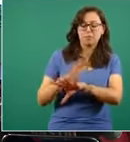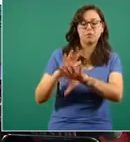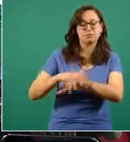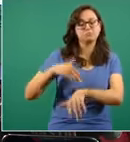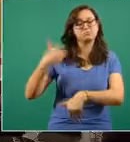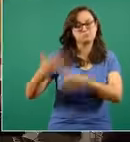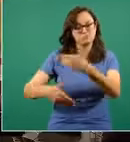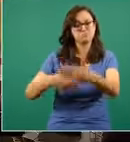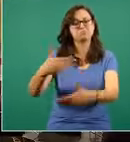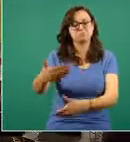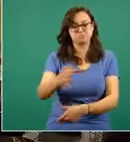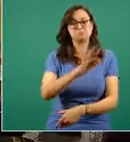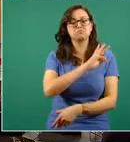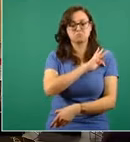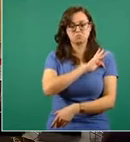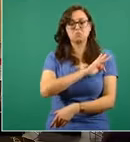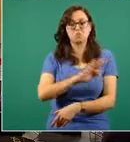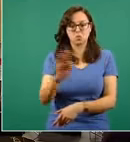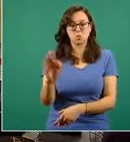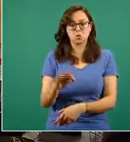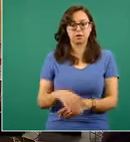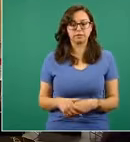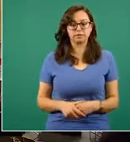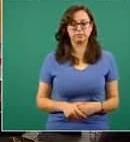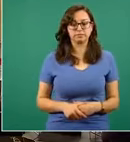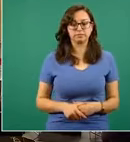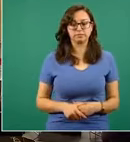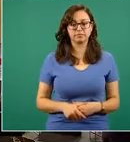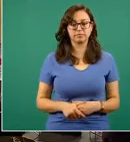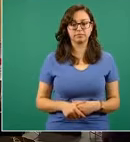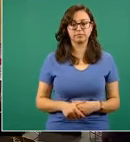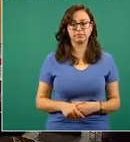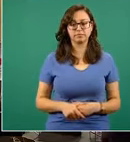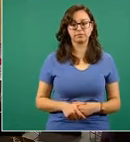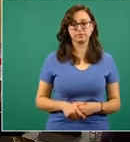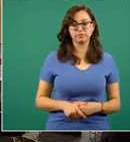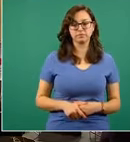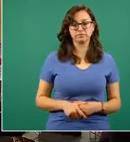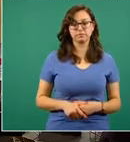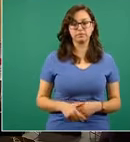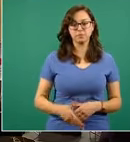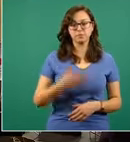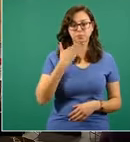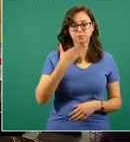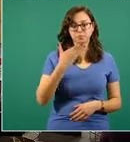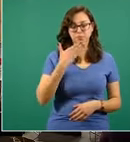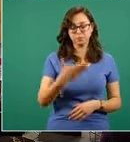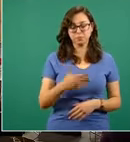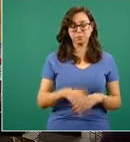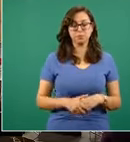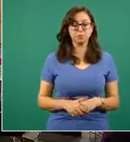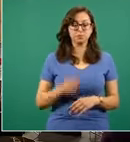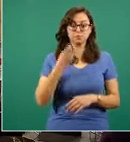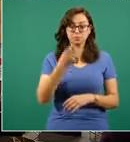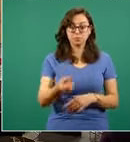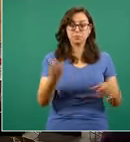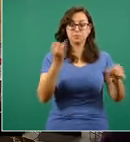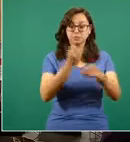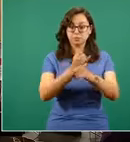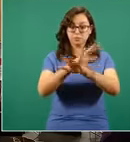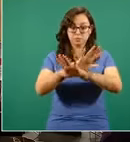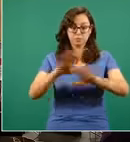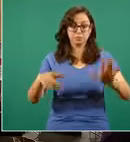puedan llevarse rápidamente a la operatividad en campo. Bien, con esto estaríamos cerrando la parte de